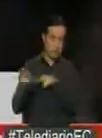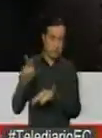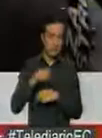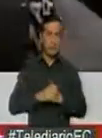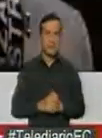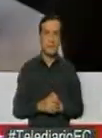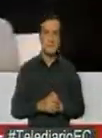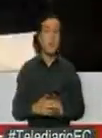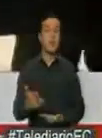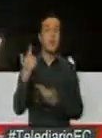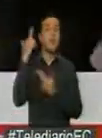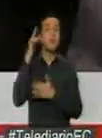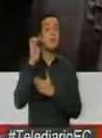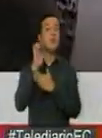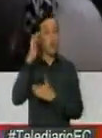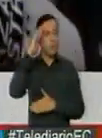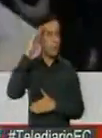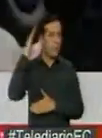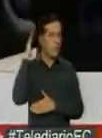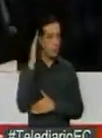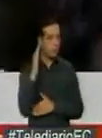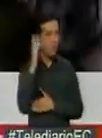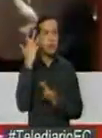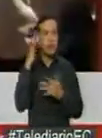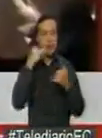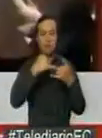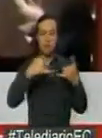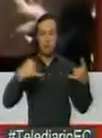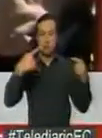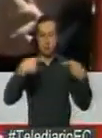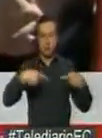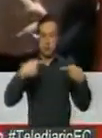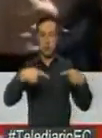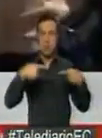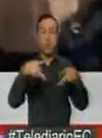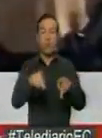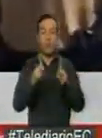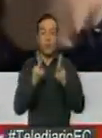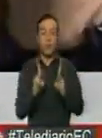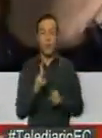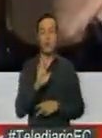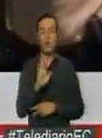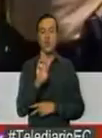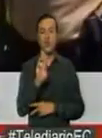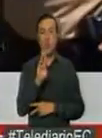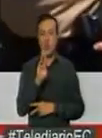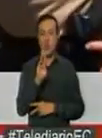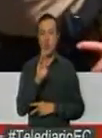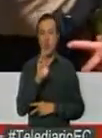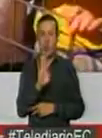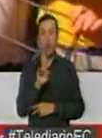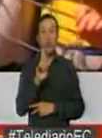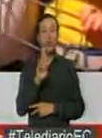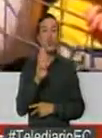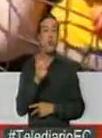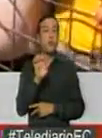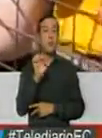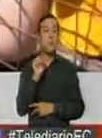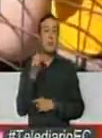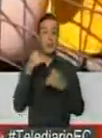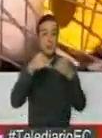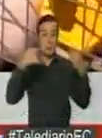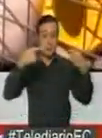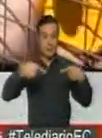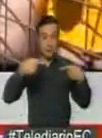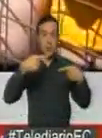El ejército ecuatoriano y la Policía Nacional se apostaron en el puente internacional en Tumbes, frontera Ecuador-Perú, y restringieron el ingreso